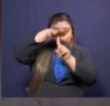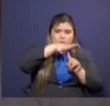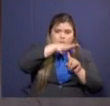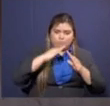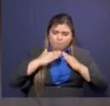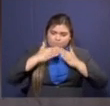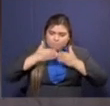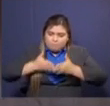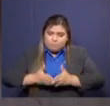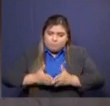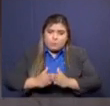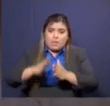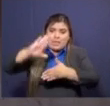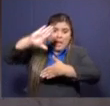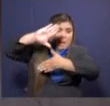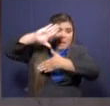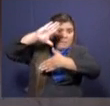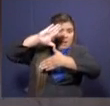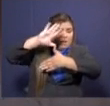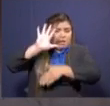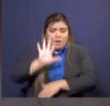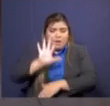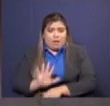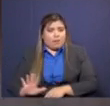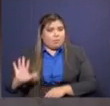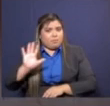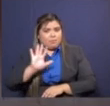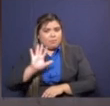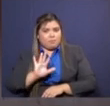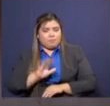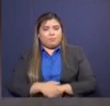América Latina y el Caribe.